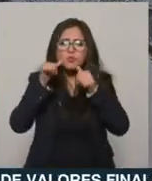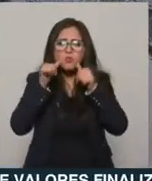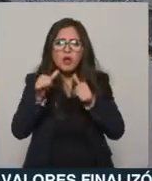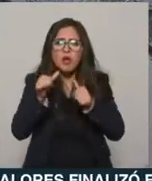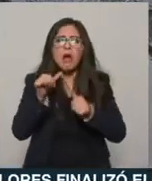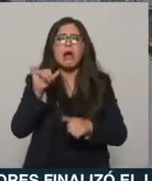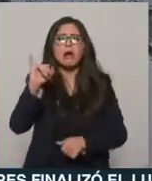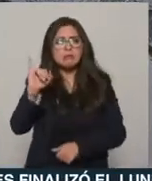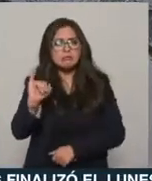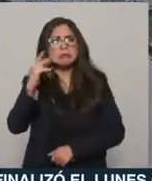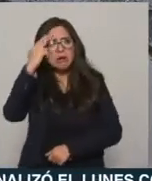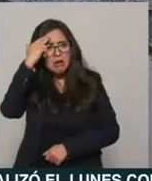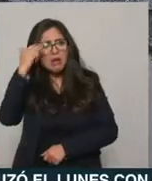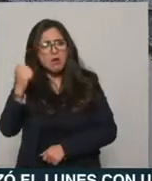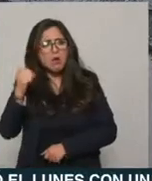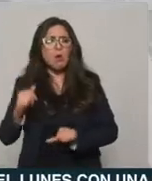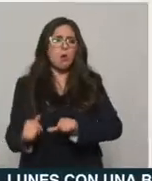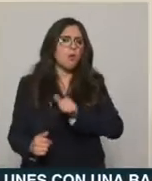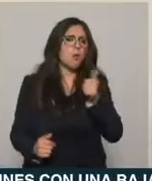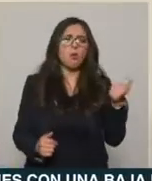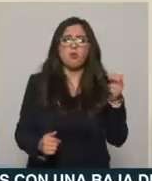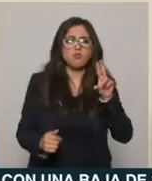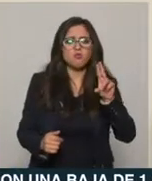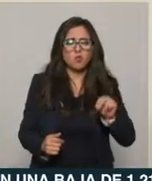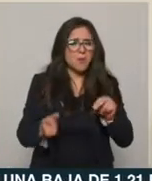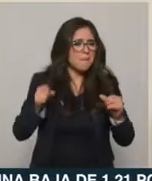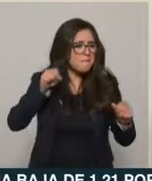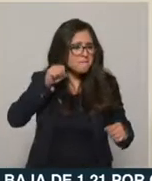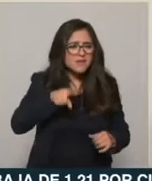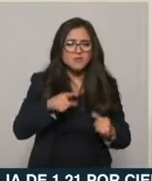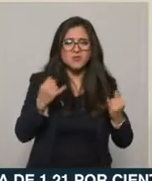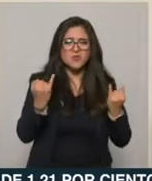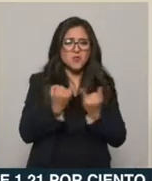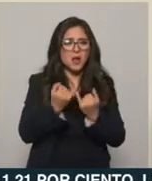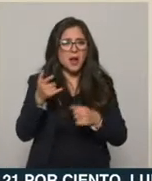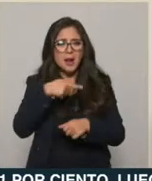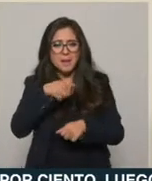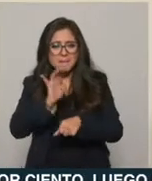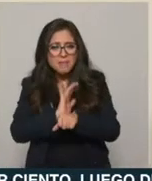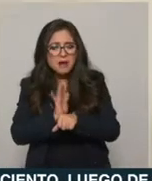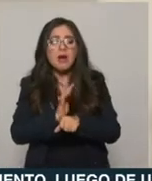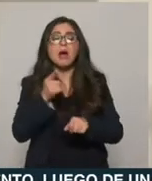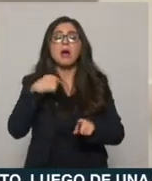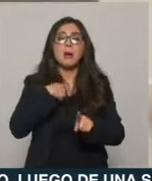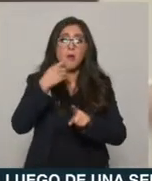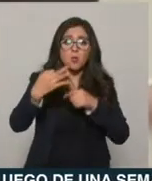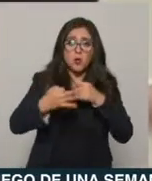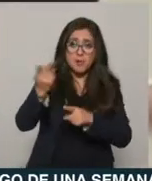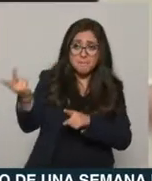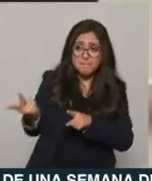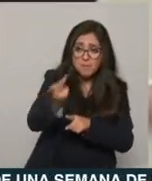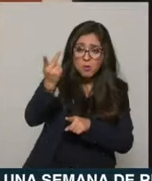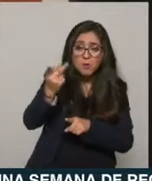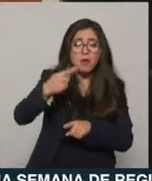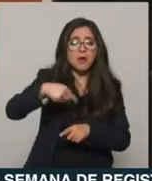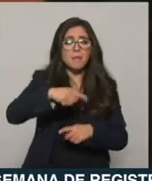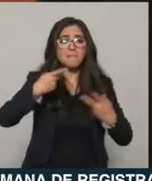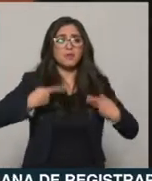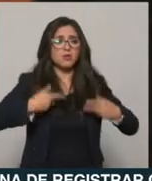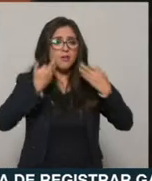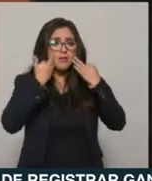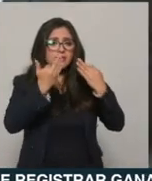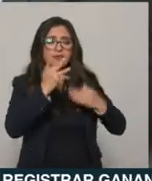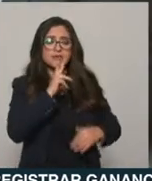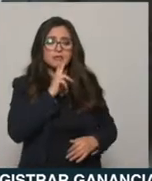otro dice que no. Igualito que en las películas, pregunta, el testigo responde, el juez se llena de información para que con